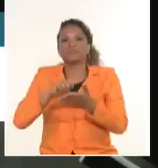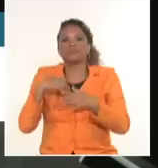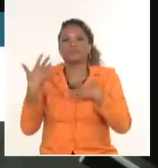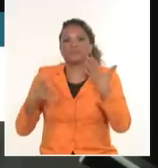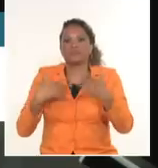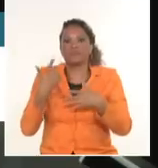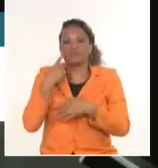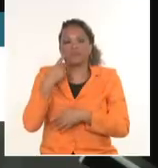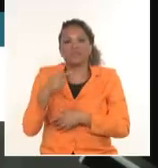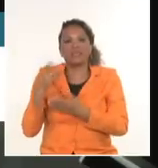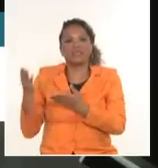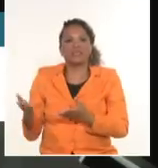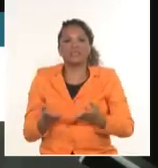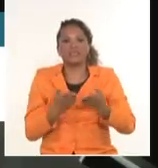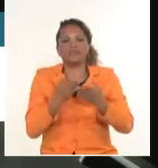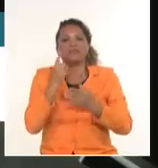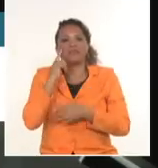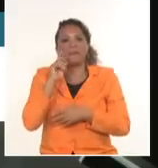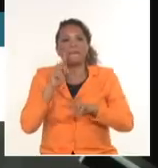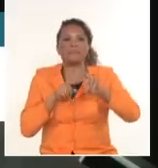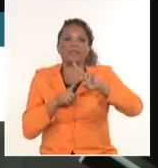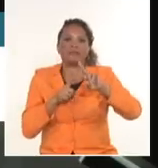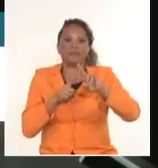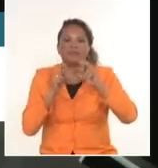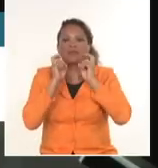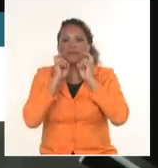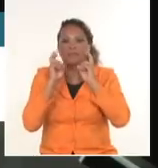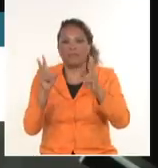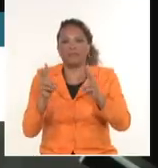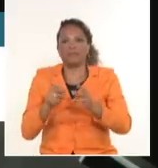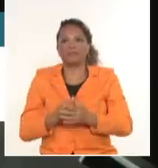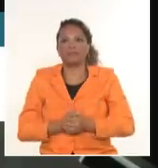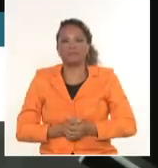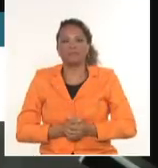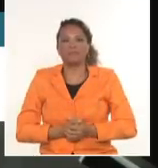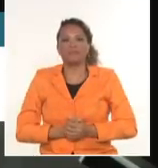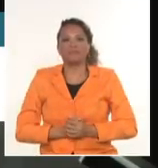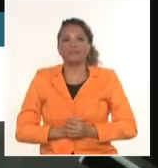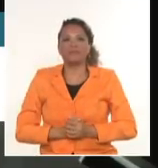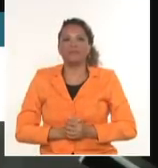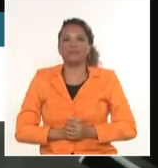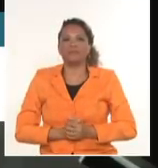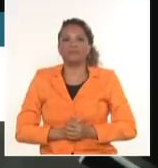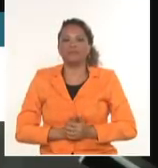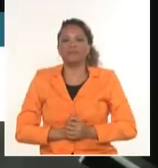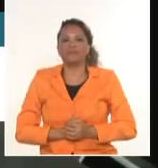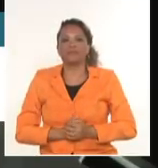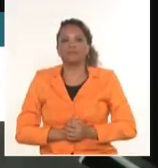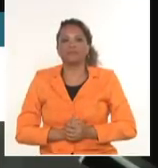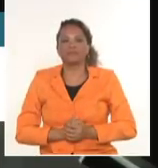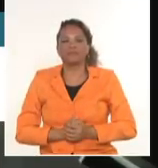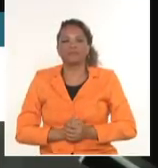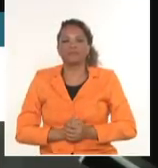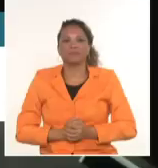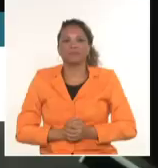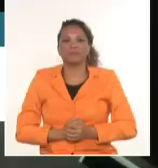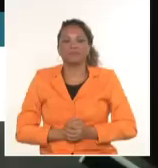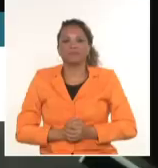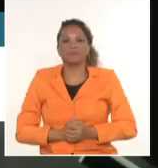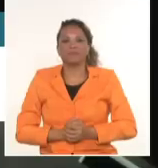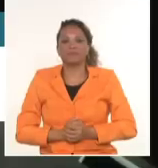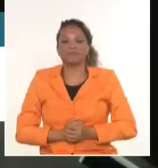y reciben la señal en vivo, como bien dice ese cartelito en la esquina de nuestra pantalla, a través de la